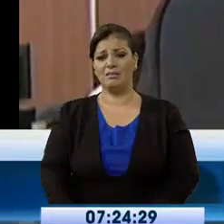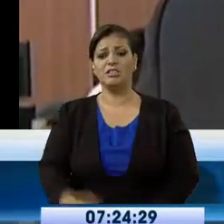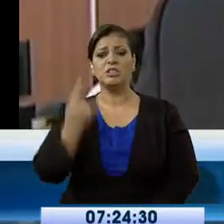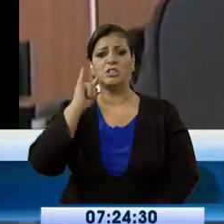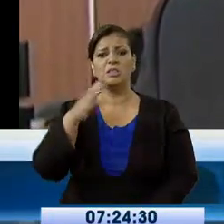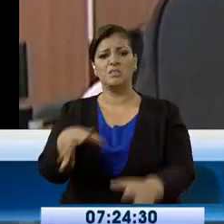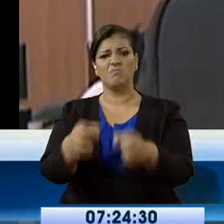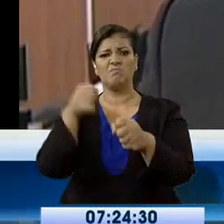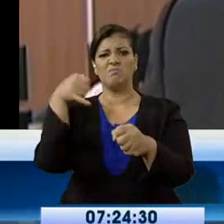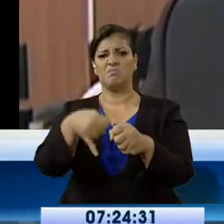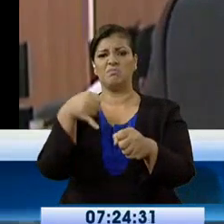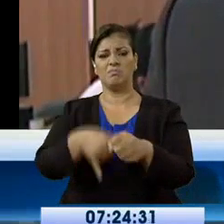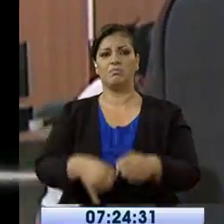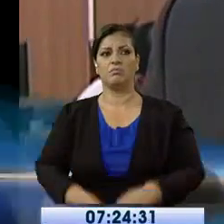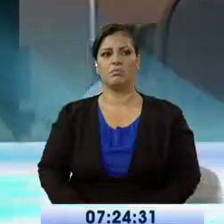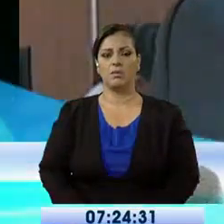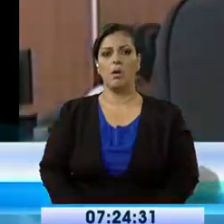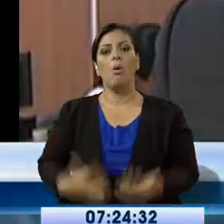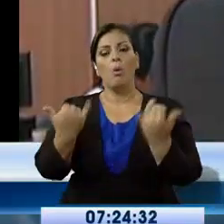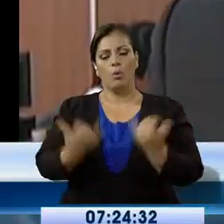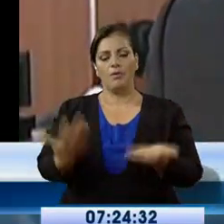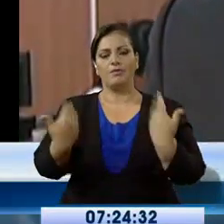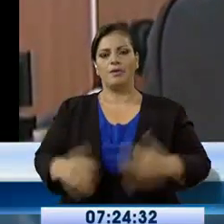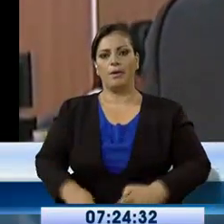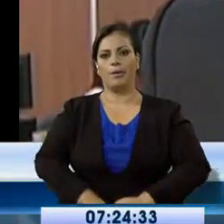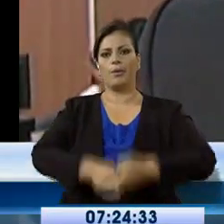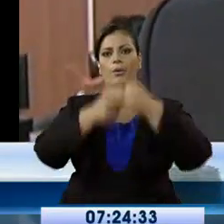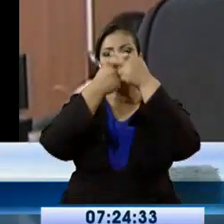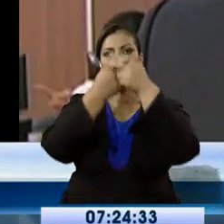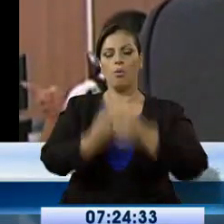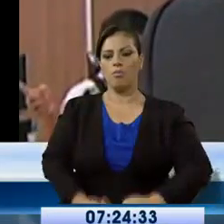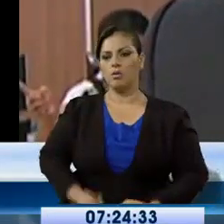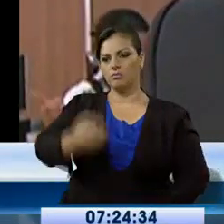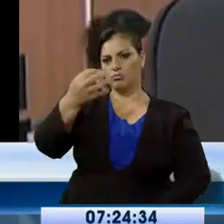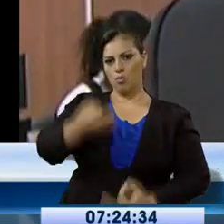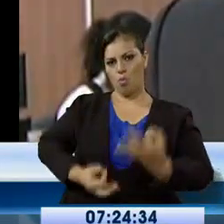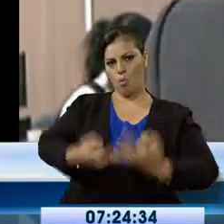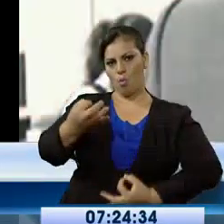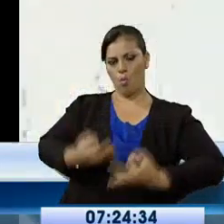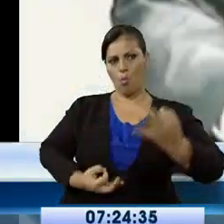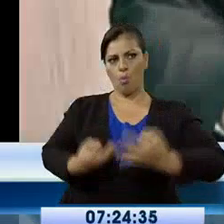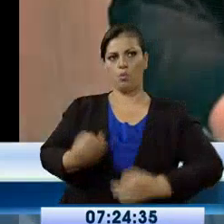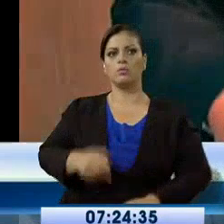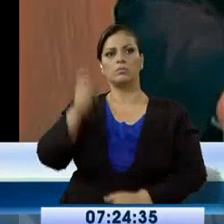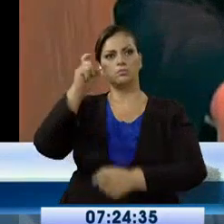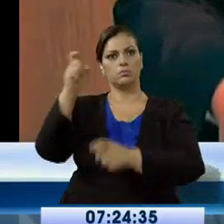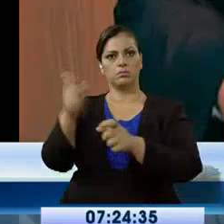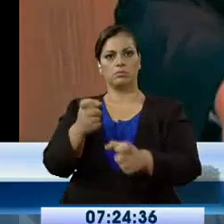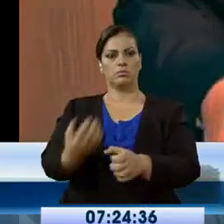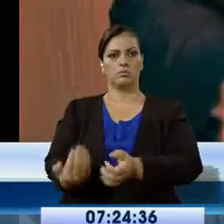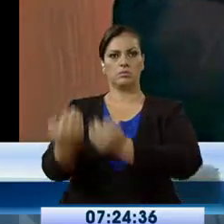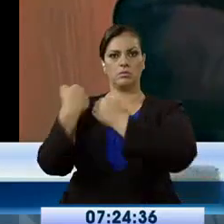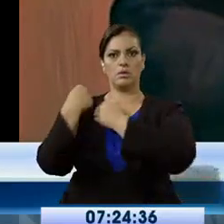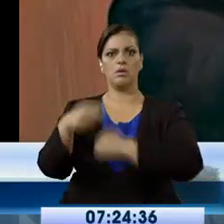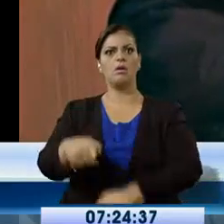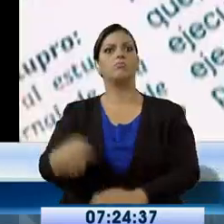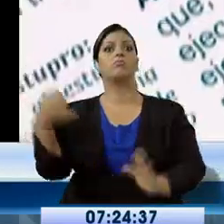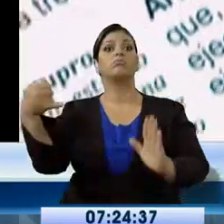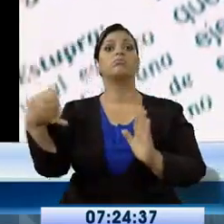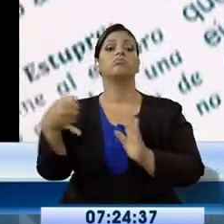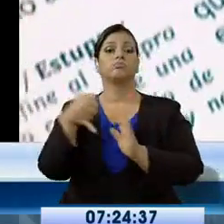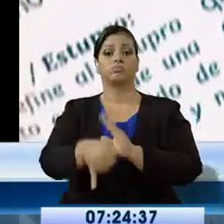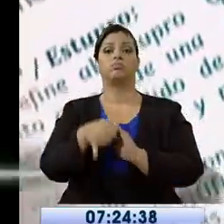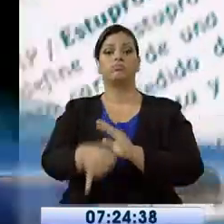hoy ya se realizó la audiencia de formulación de cargos e inicio de instrucción fiscal. Este delito de violación tiene